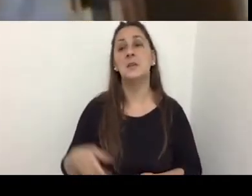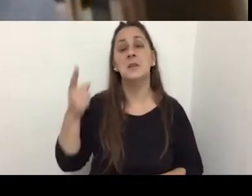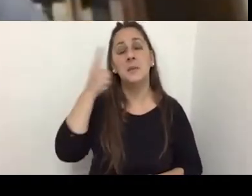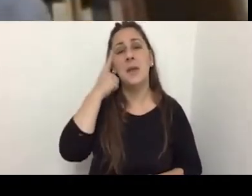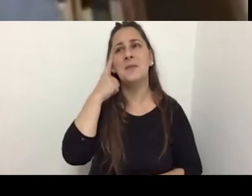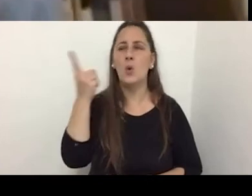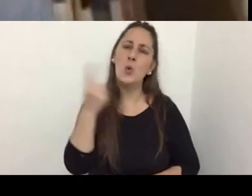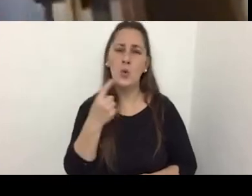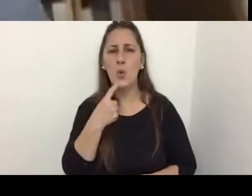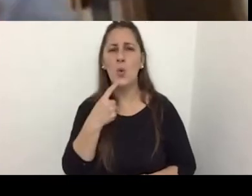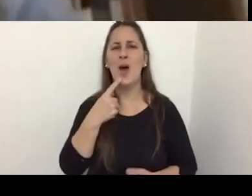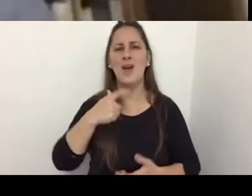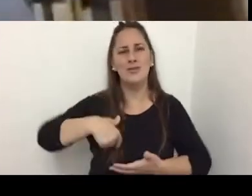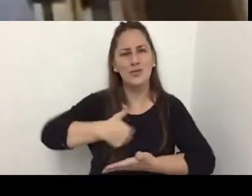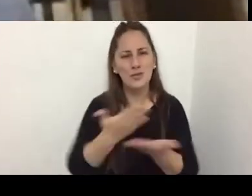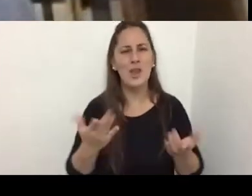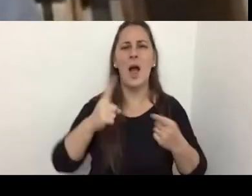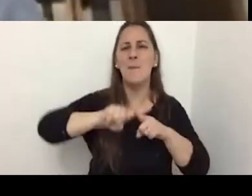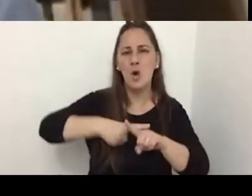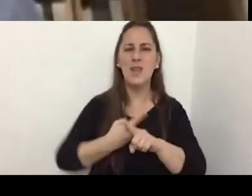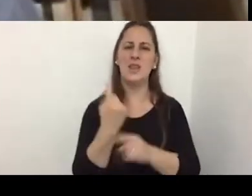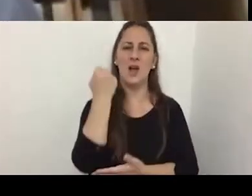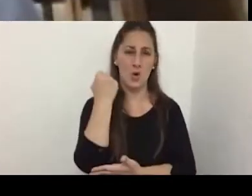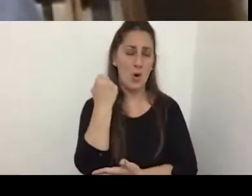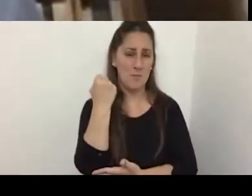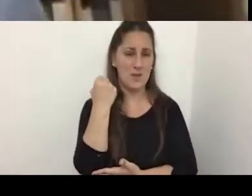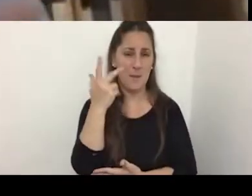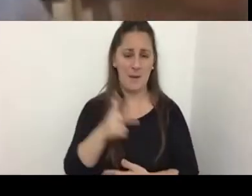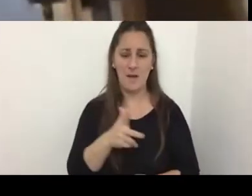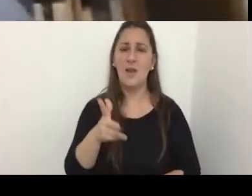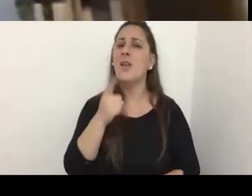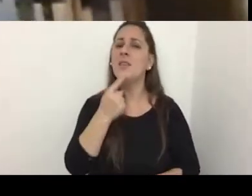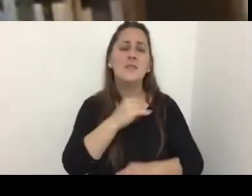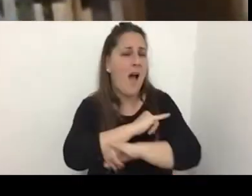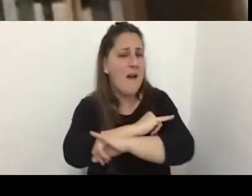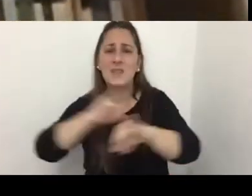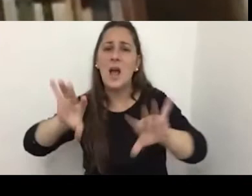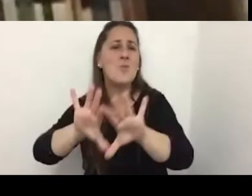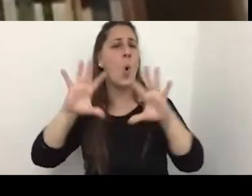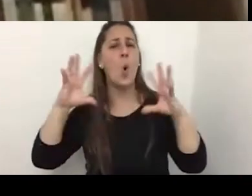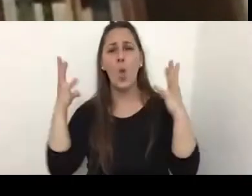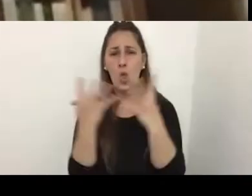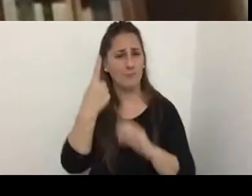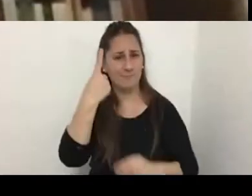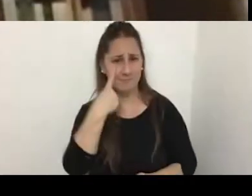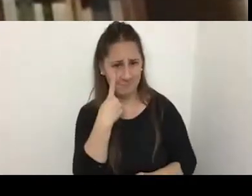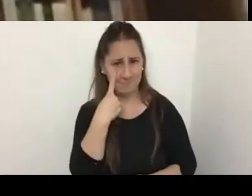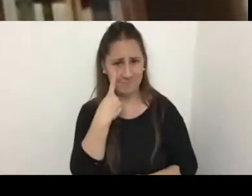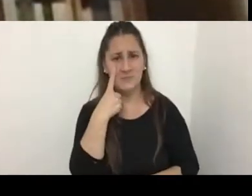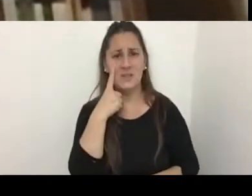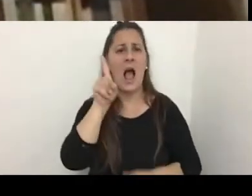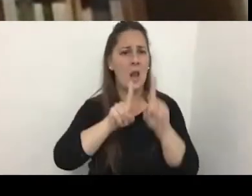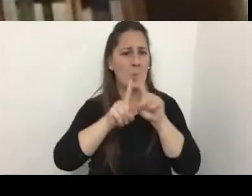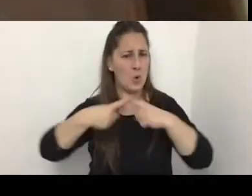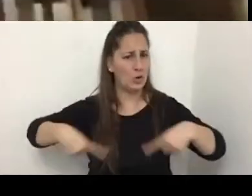inquietudes sociales, políticas, económicas, y le está diciendo a la humanidad, che, acá hay cuestiones que no están